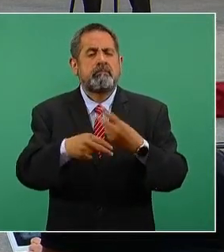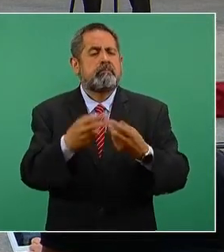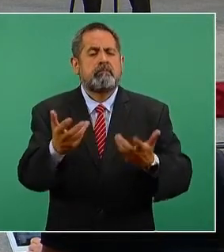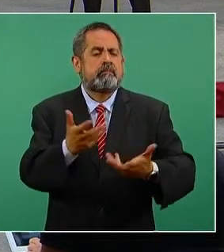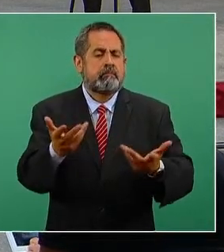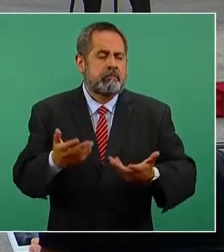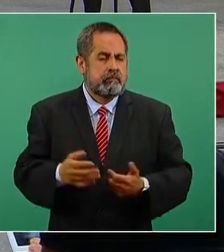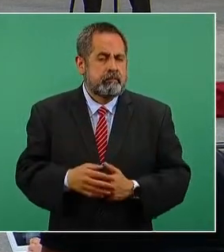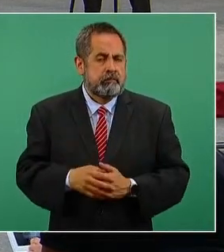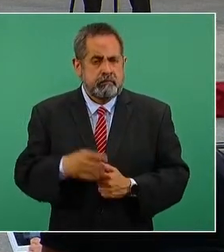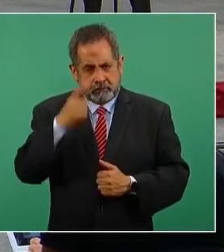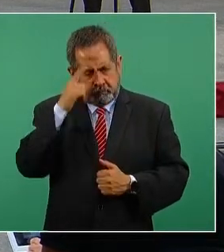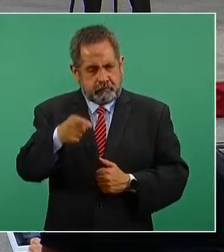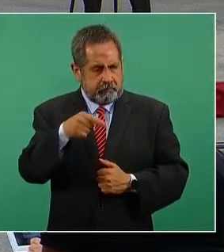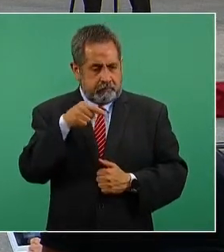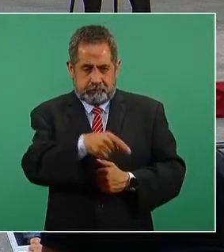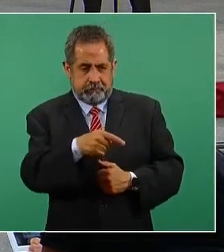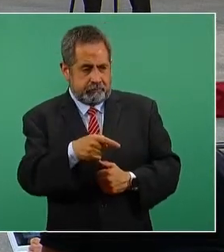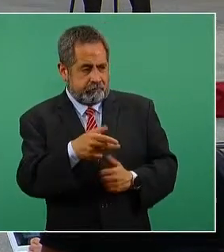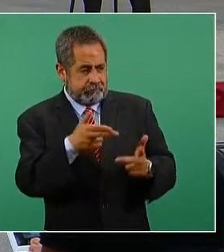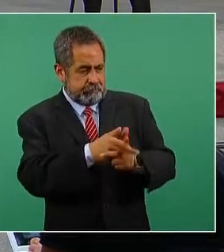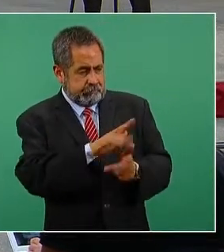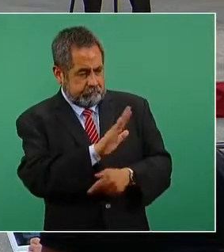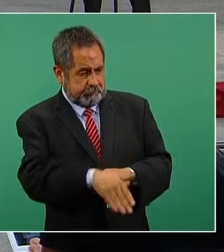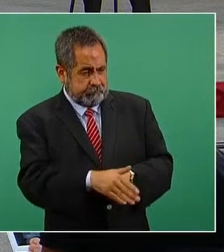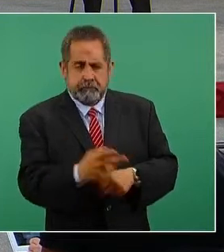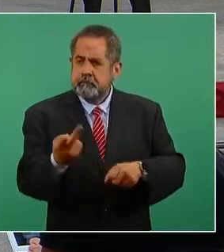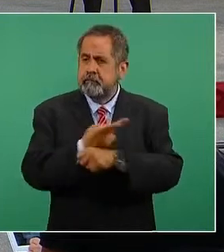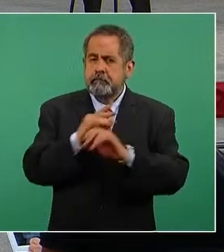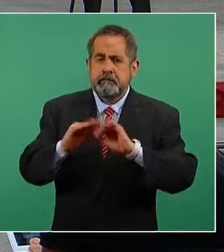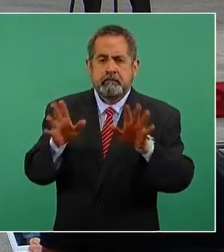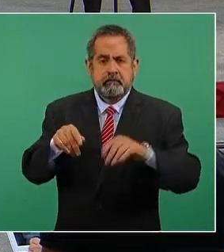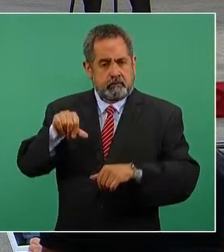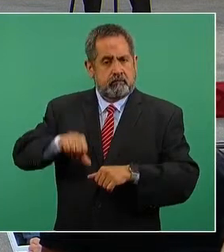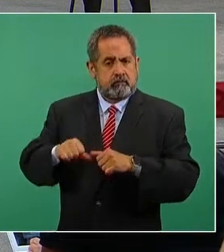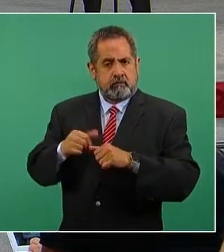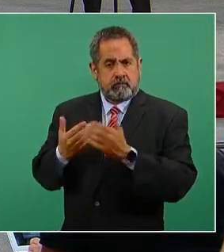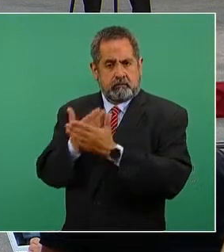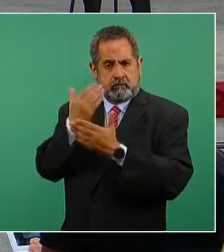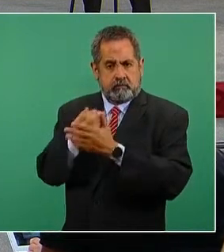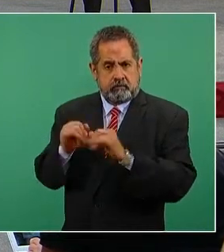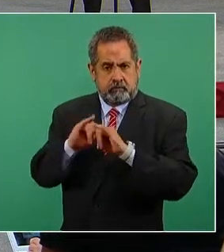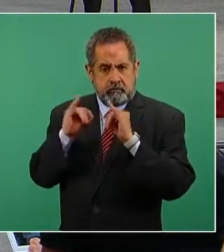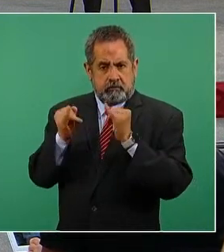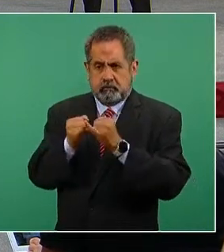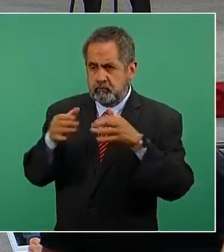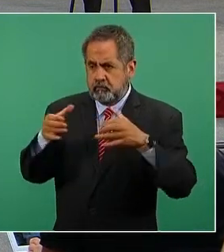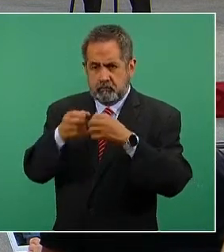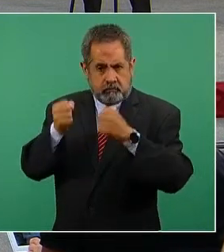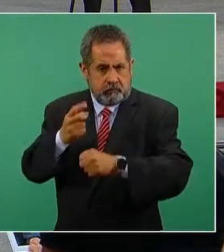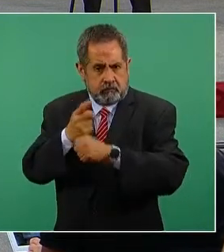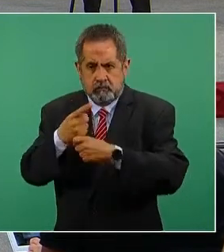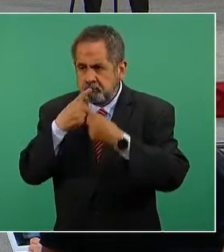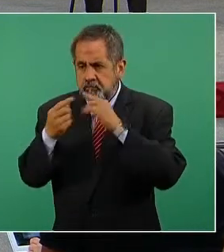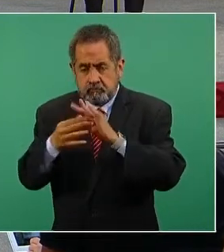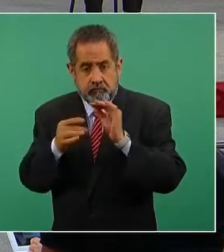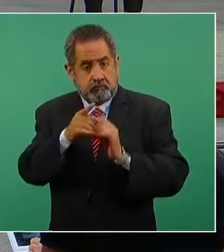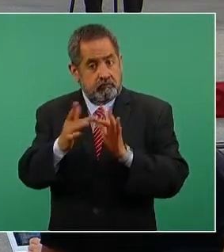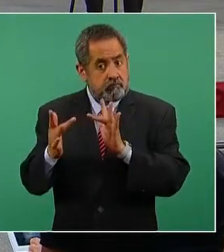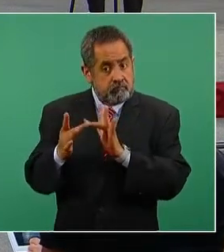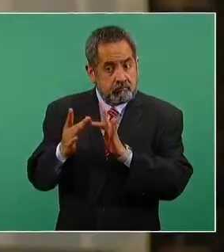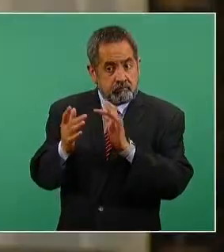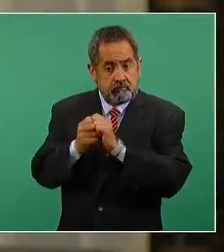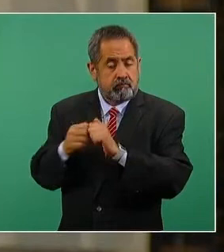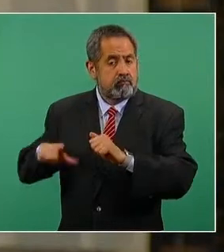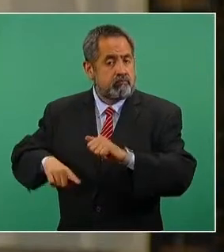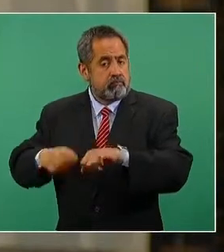hacer para esclarecer este delito, si se manejaron en el Gabinete de Seguridad hoy temprano y si han tenido comunicación con el gobierno